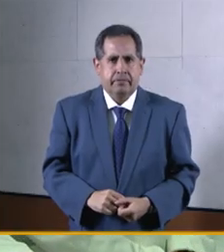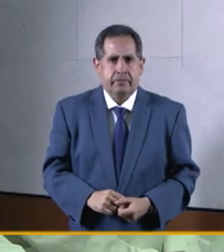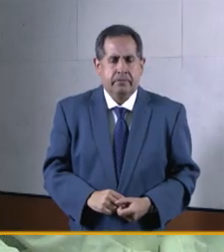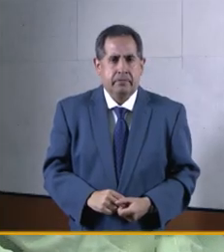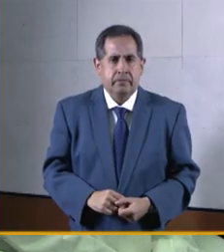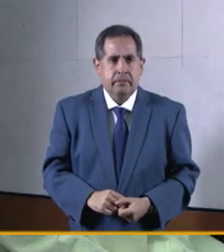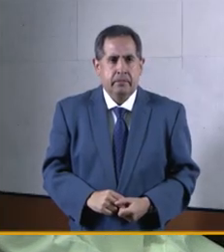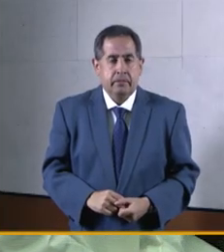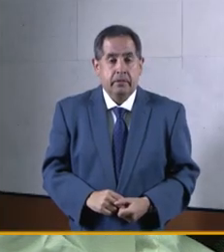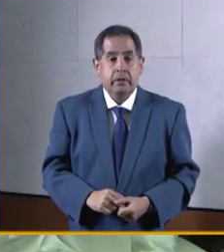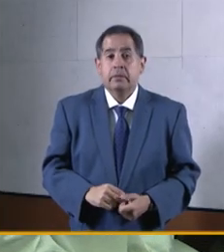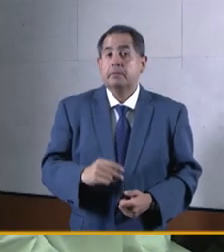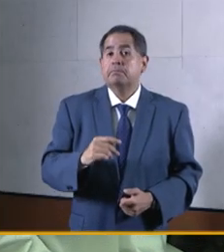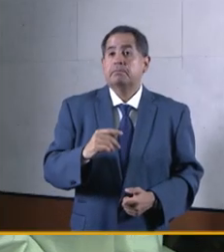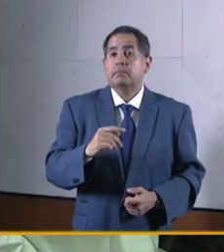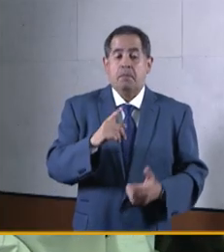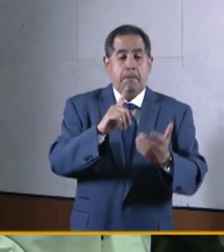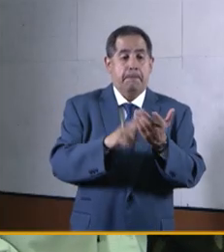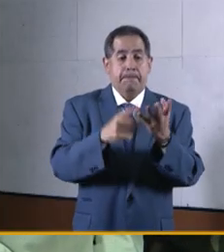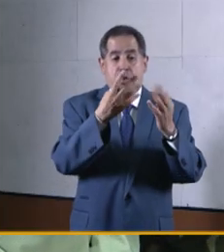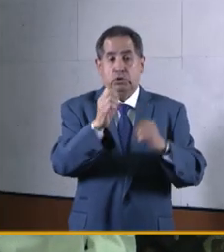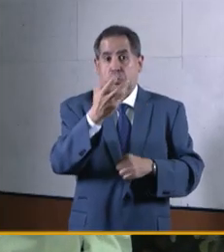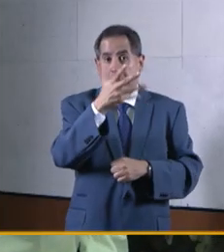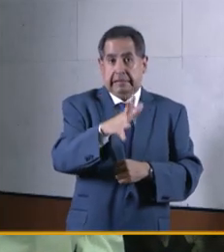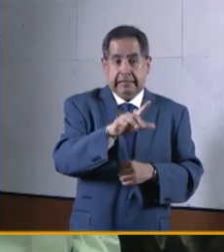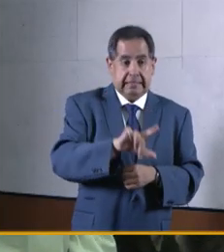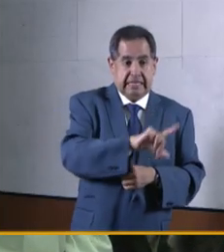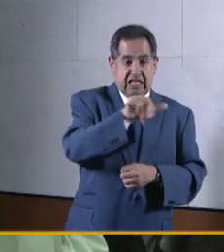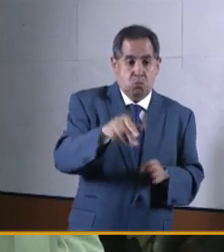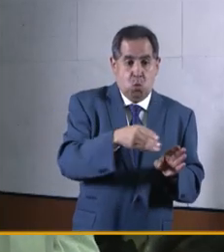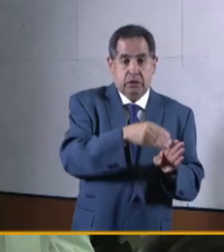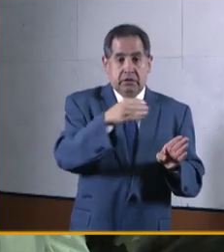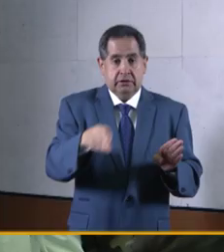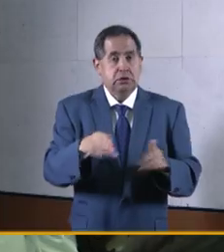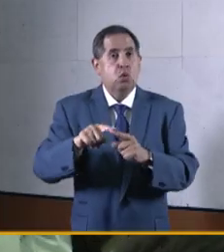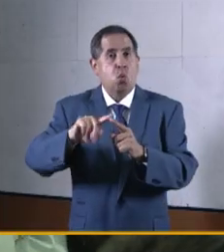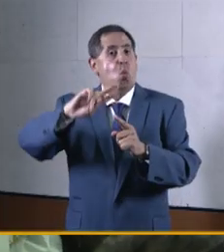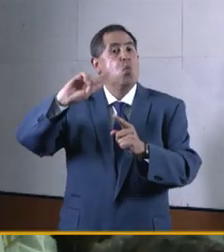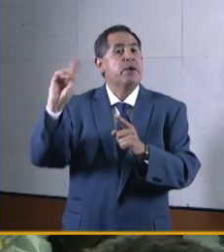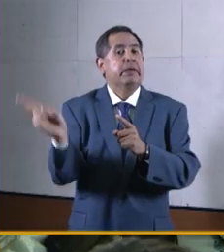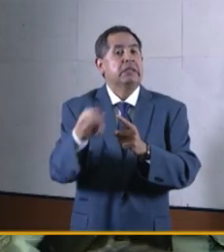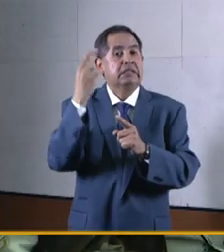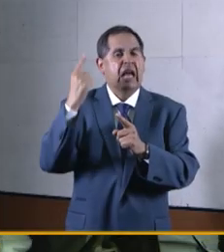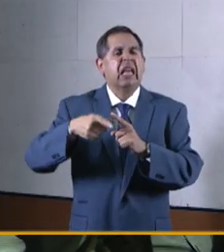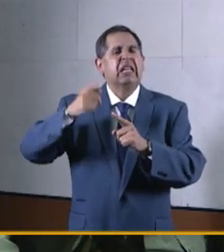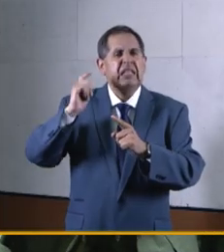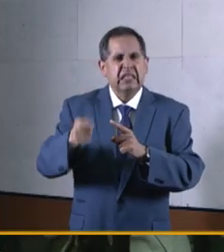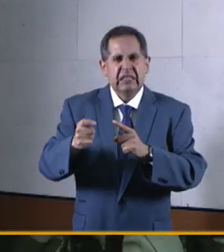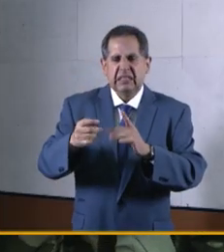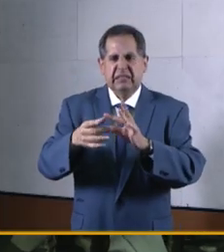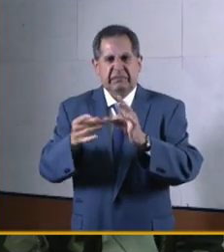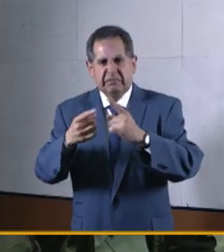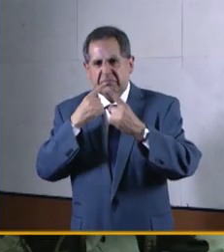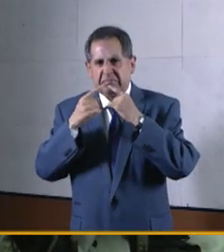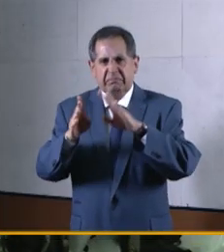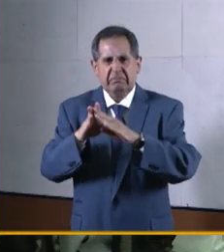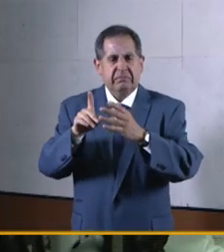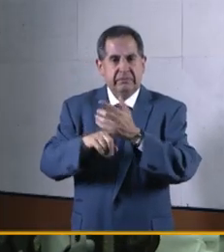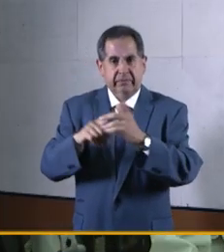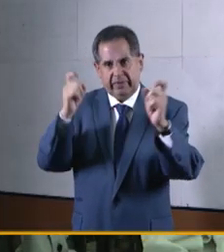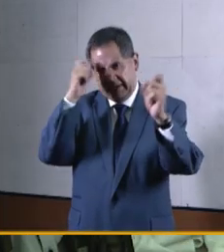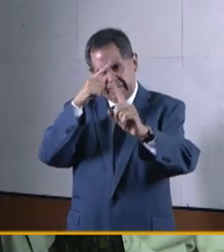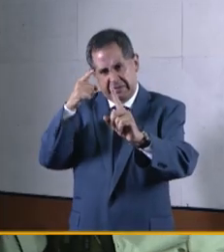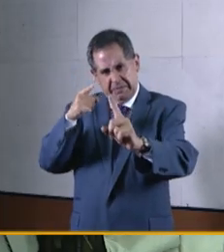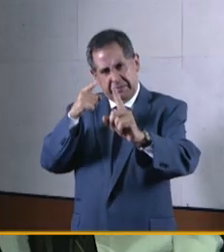en los años que siguieron a 1910 la universidad enfrentó obstáculos asedios desafíos